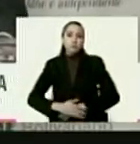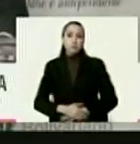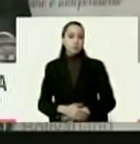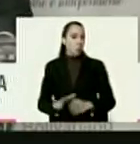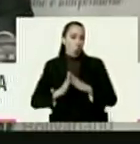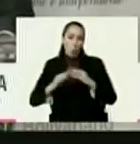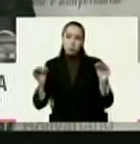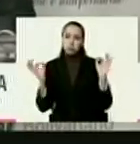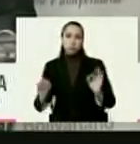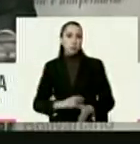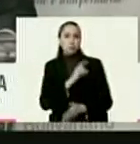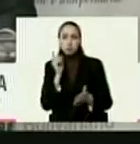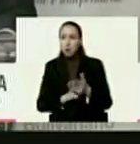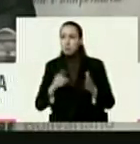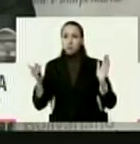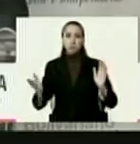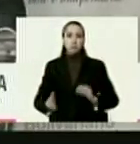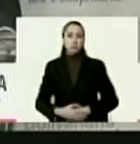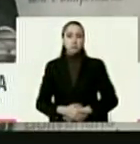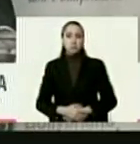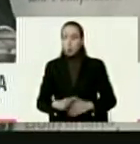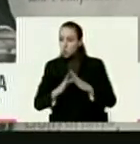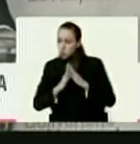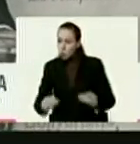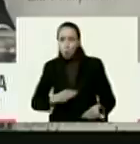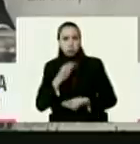Todo. Todo salió mal.